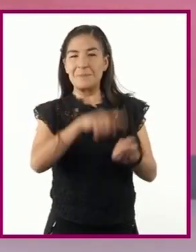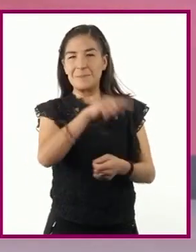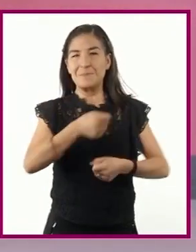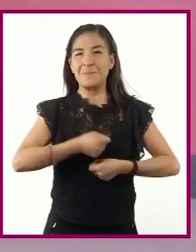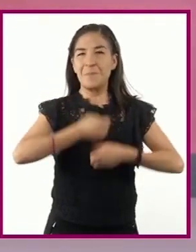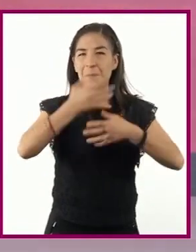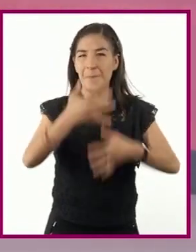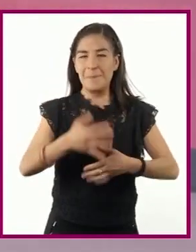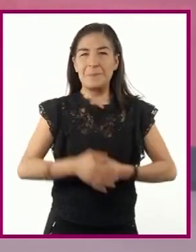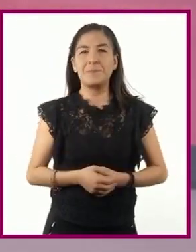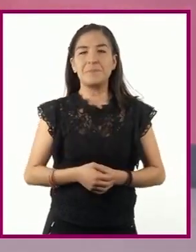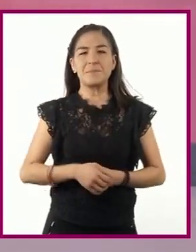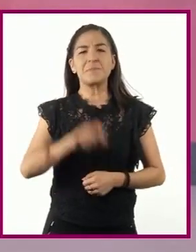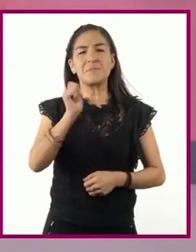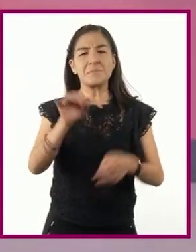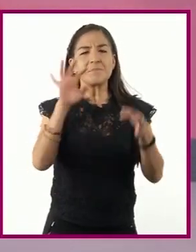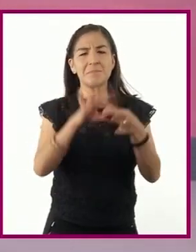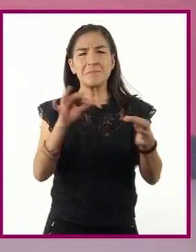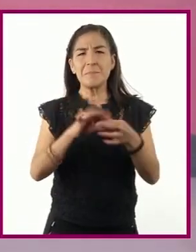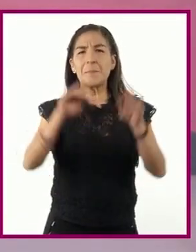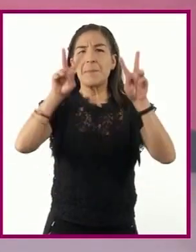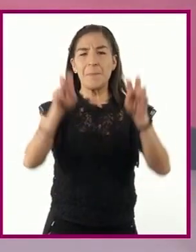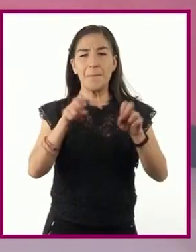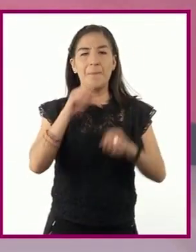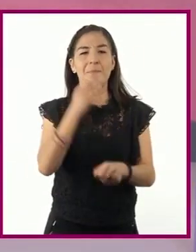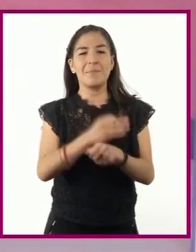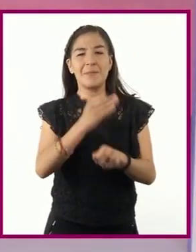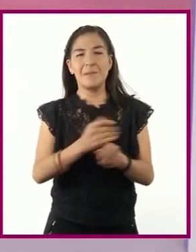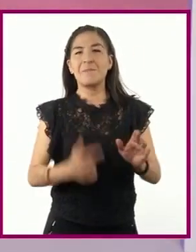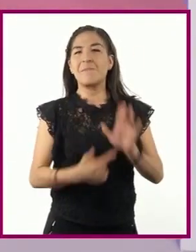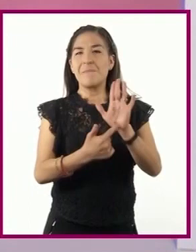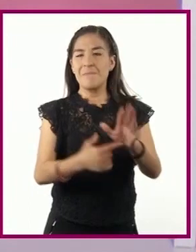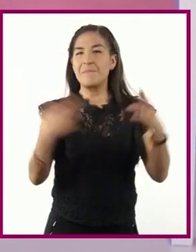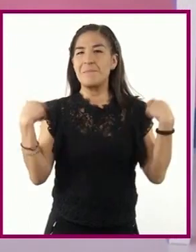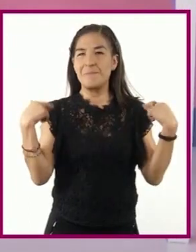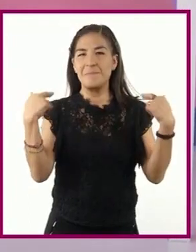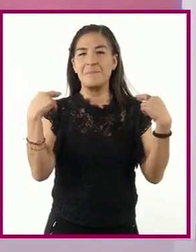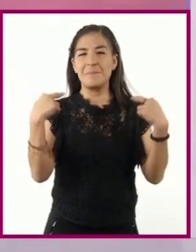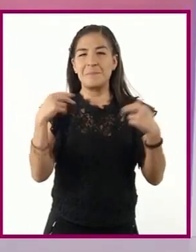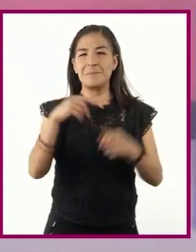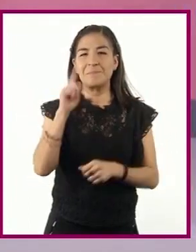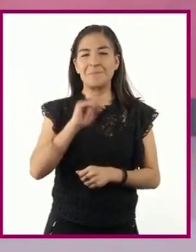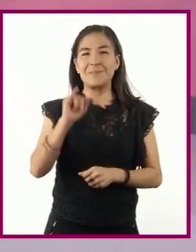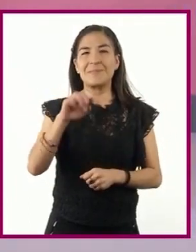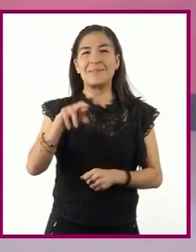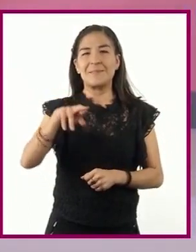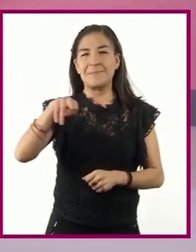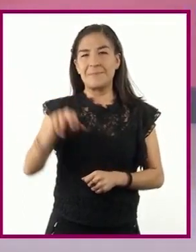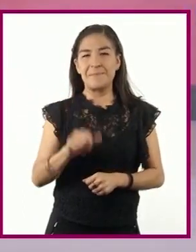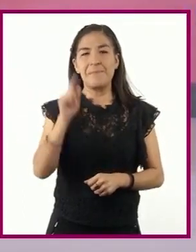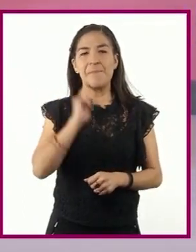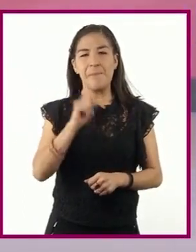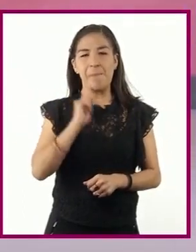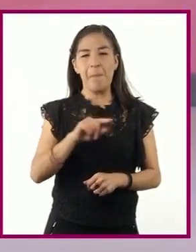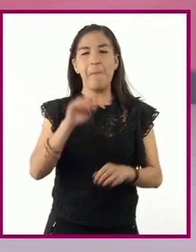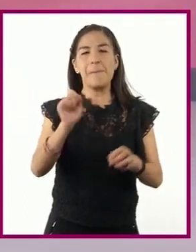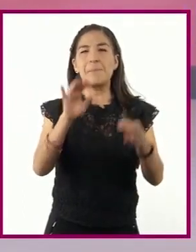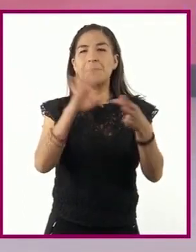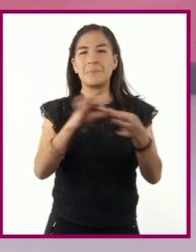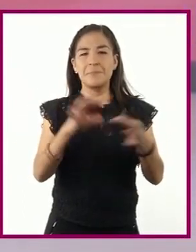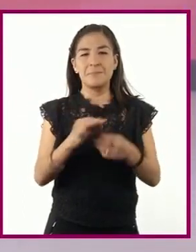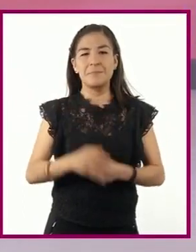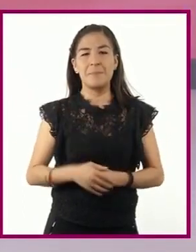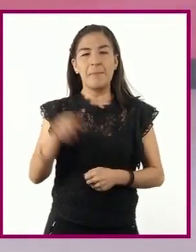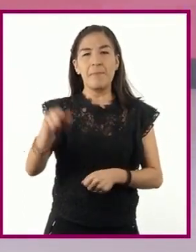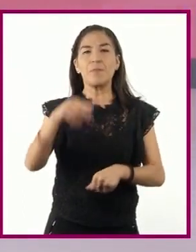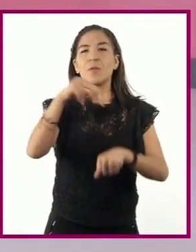para profundizar en tales aspectos, tenemos la invaluable participación de Irene María Artigas Albirelli, quien